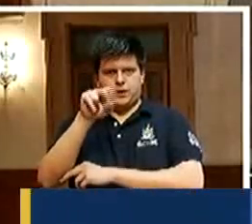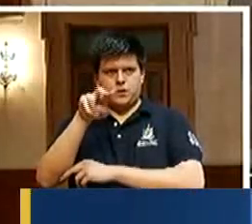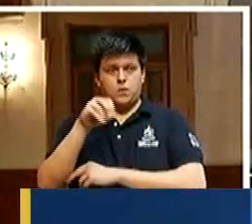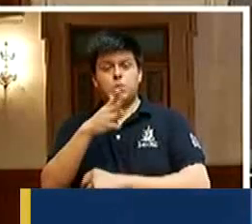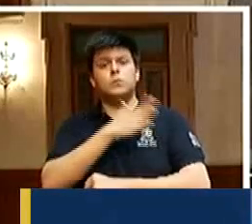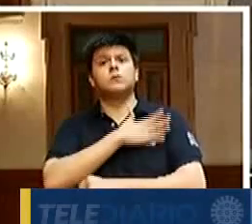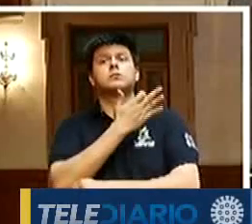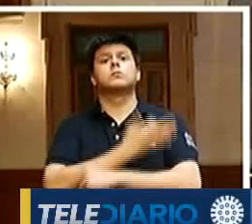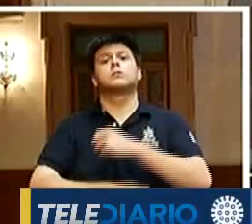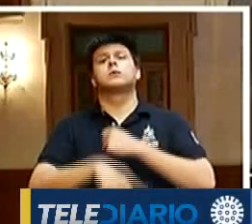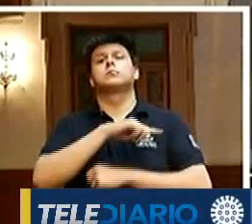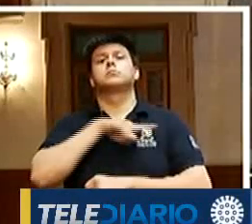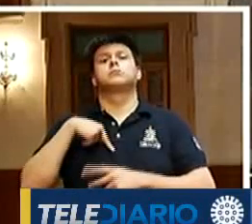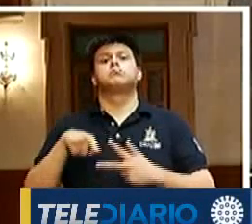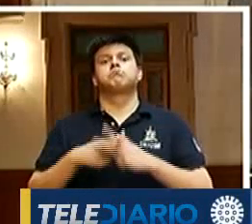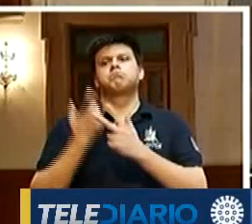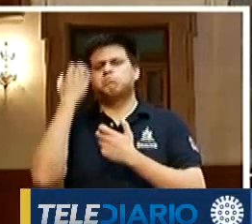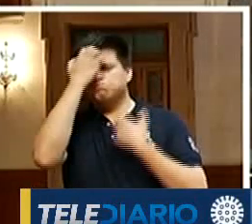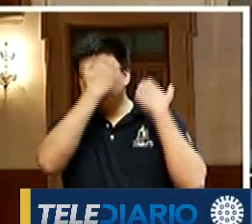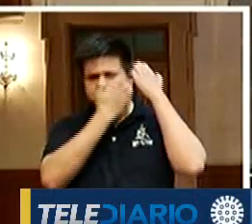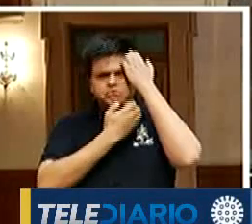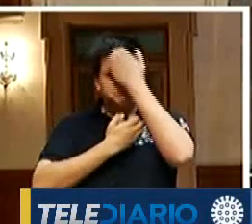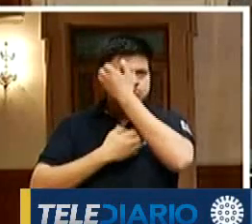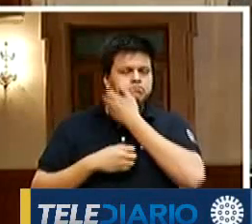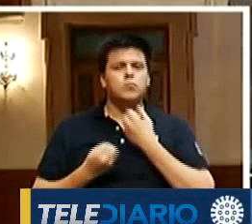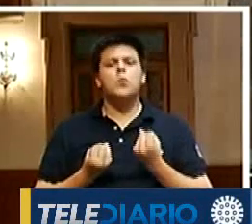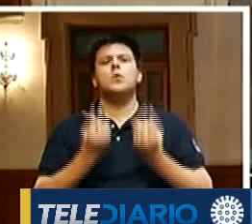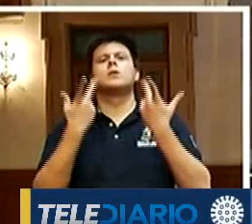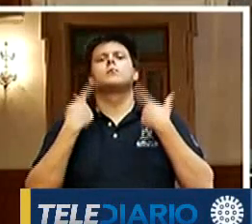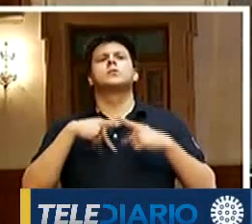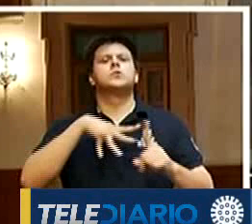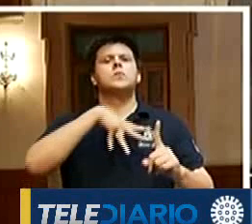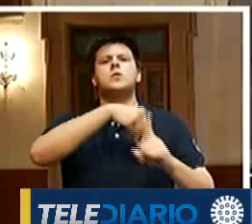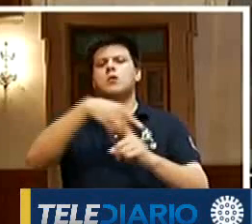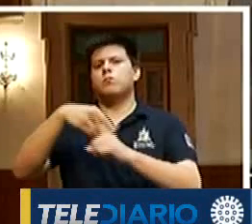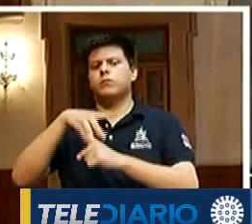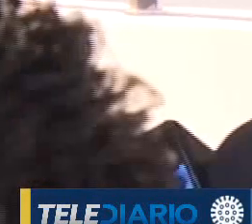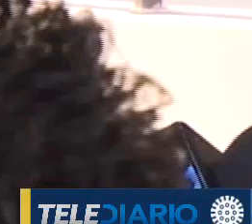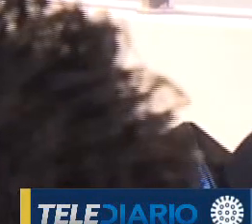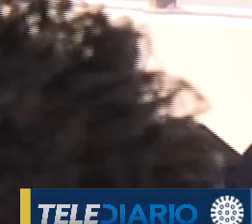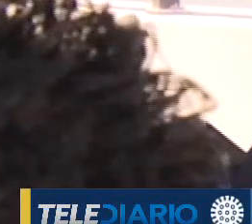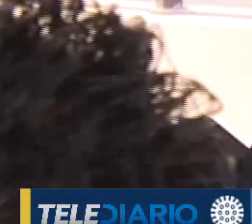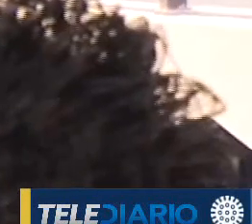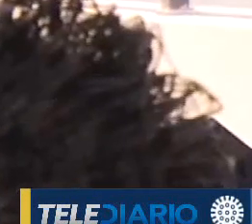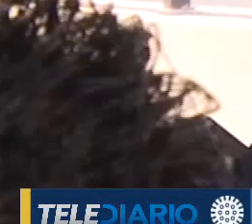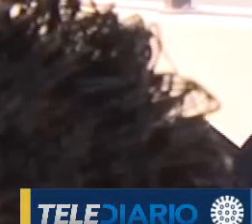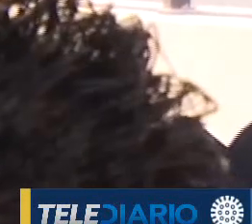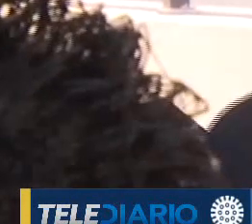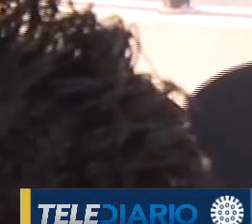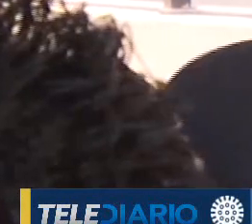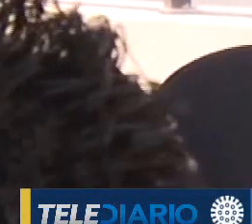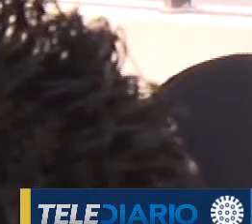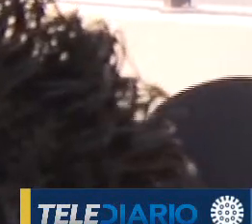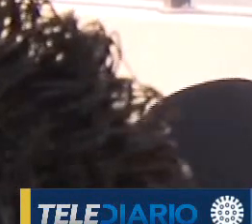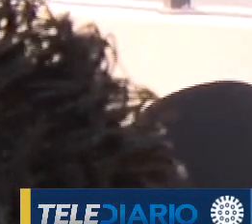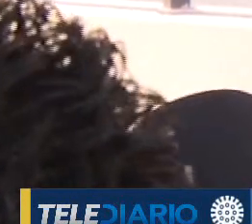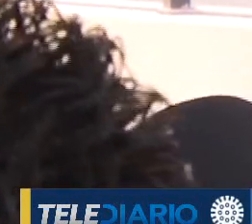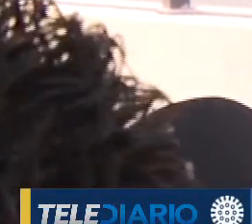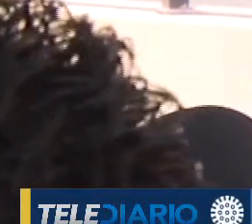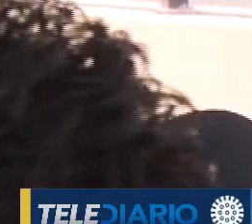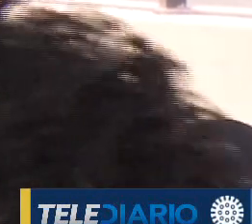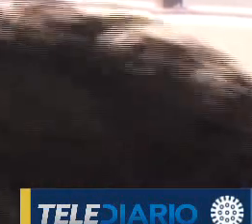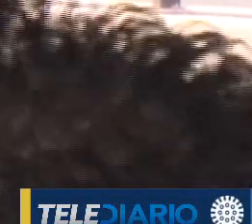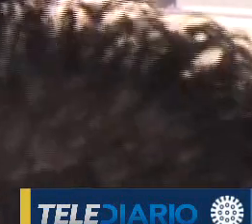Vamos a iniciar la revisión de casos. Tras darse a conocer que un diputado local dio positivo a COVID-19,